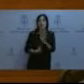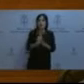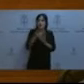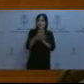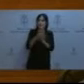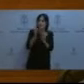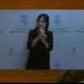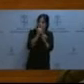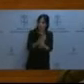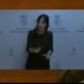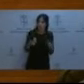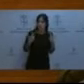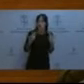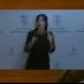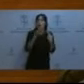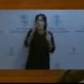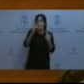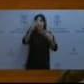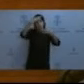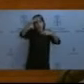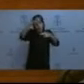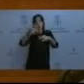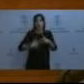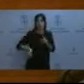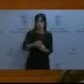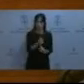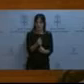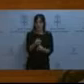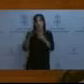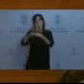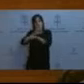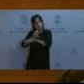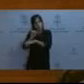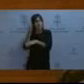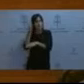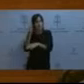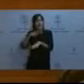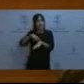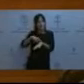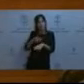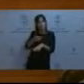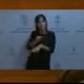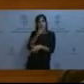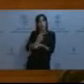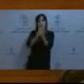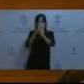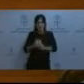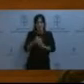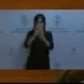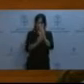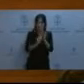triunfo de la cordura. Consejera, aún está a tiempo de cambiar el curso de esta iniciativa, de estas medidas, cuyo